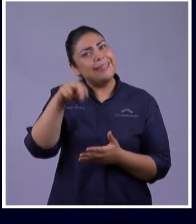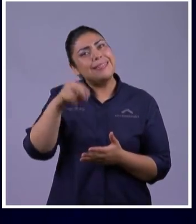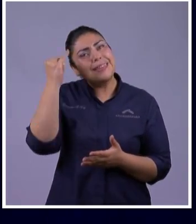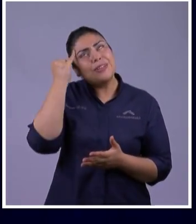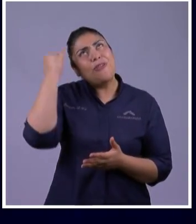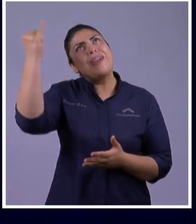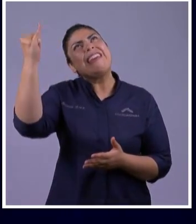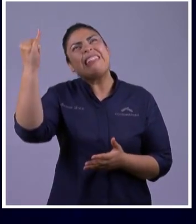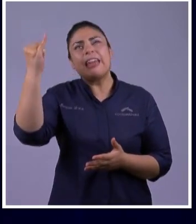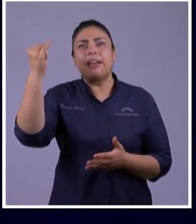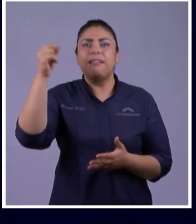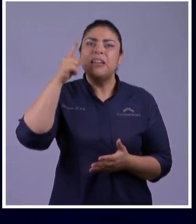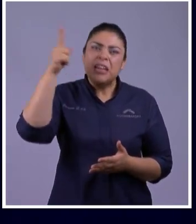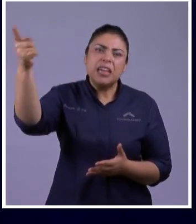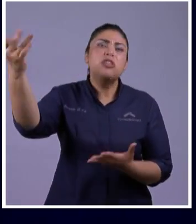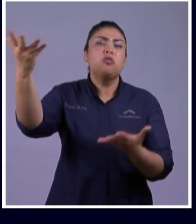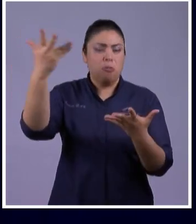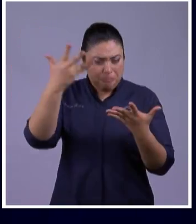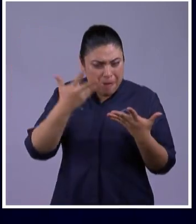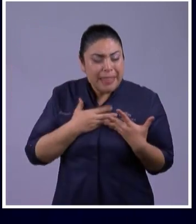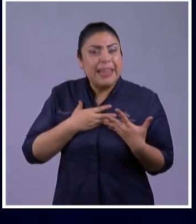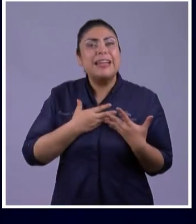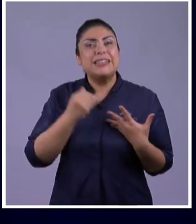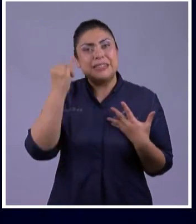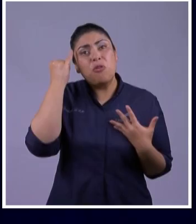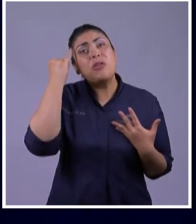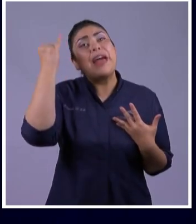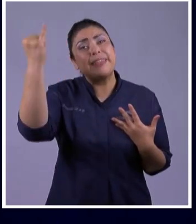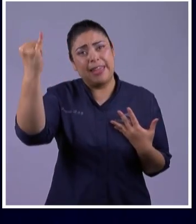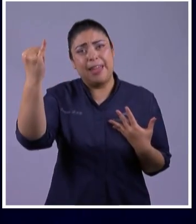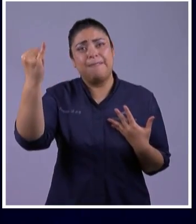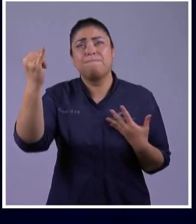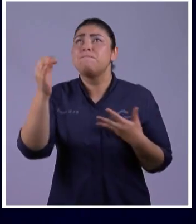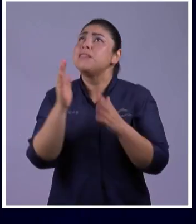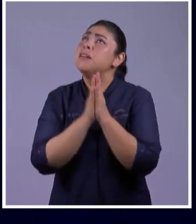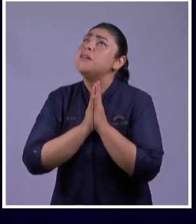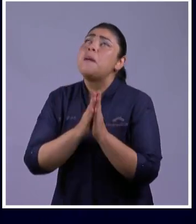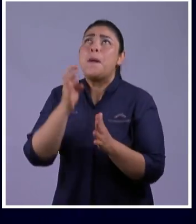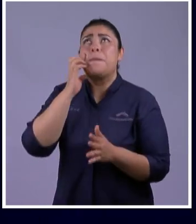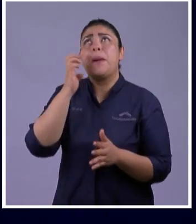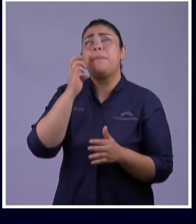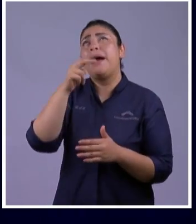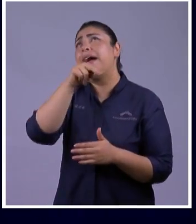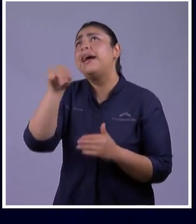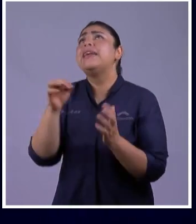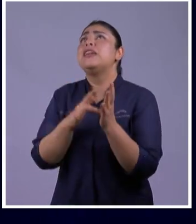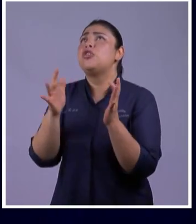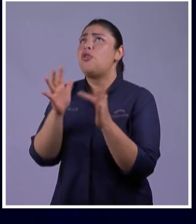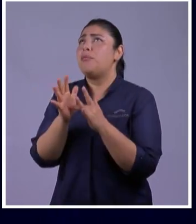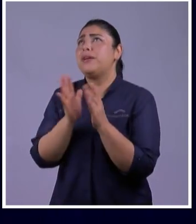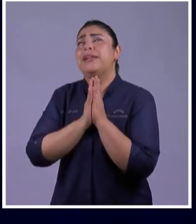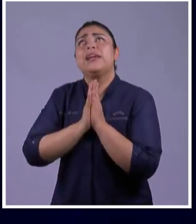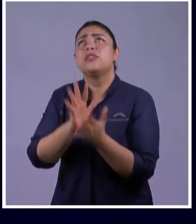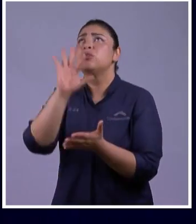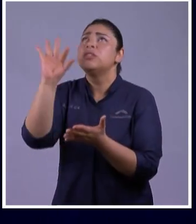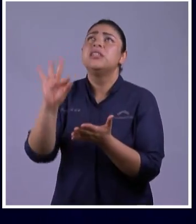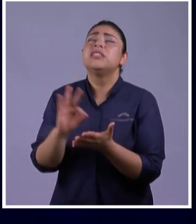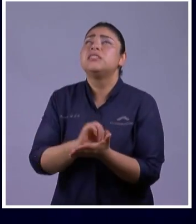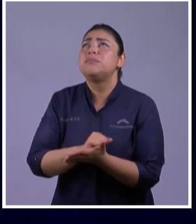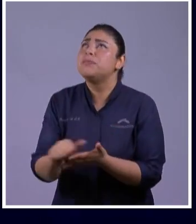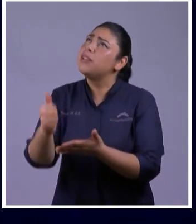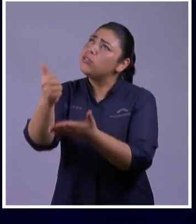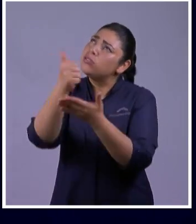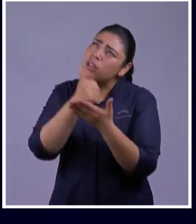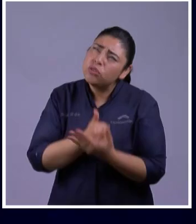Que Venga De Él Padre En El Nombre De Jesús Espíritu Santo Tú Das Ideas Al Que